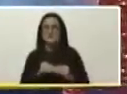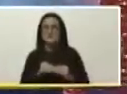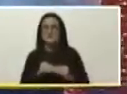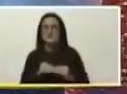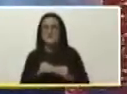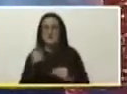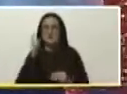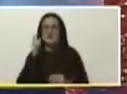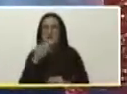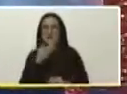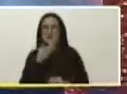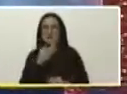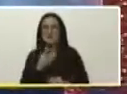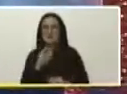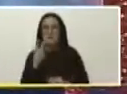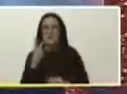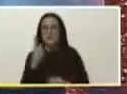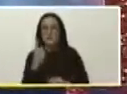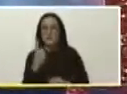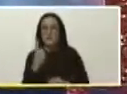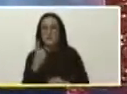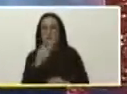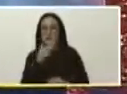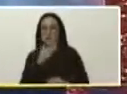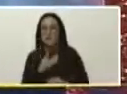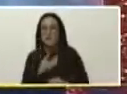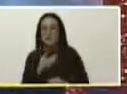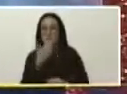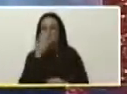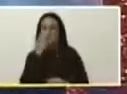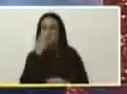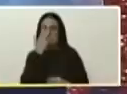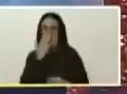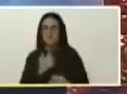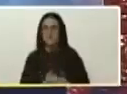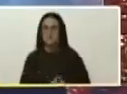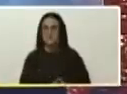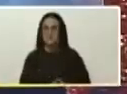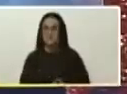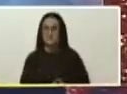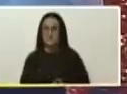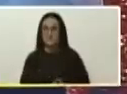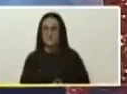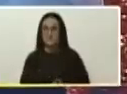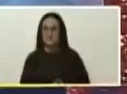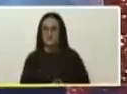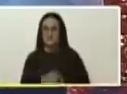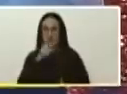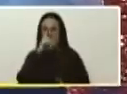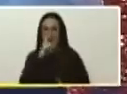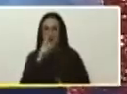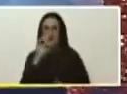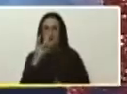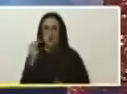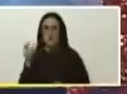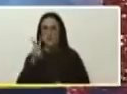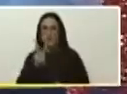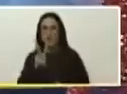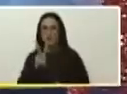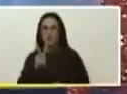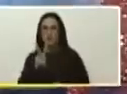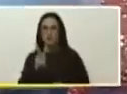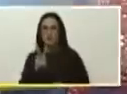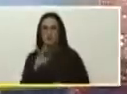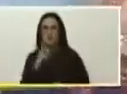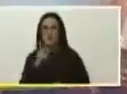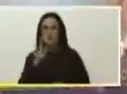de diciembre? El 21. 21 de diciembre. Sí, el 21. De ese año 2002. Sí, correcto, correcto. Bueno, ese